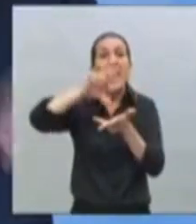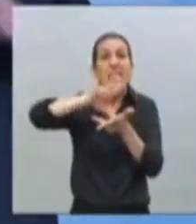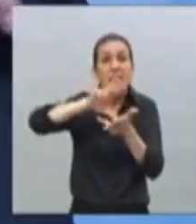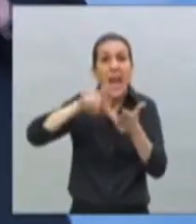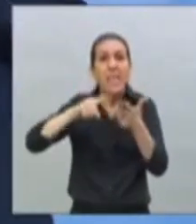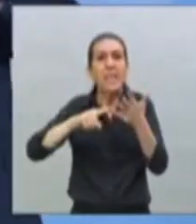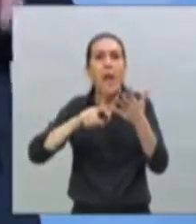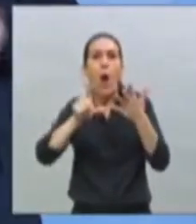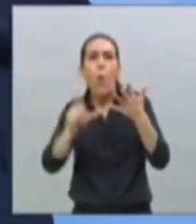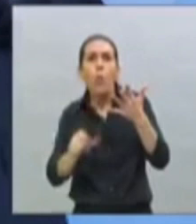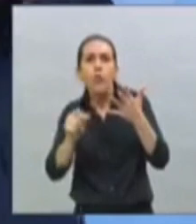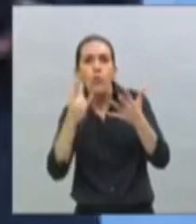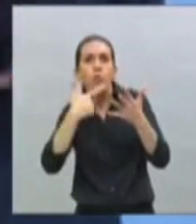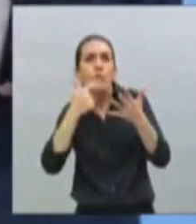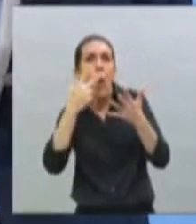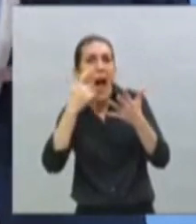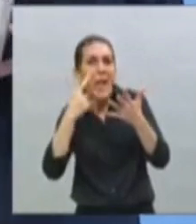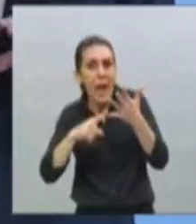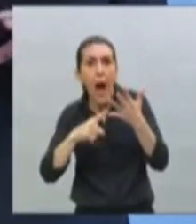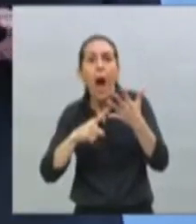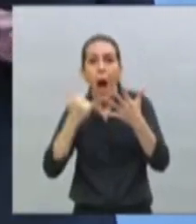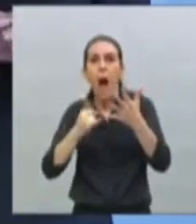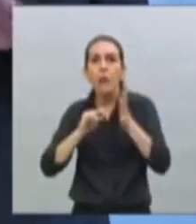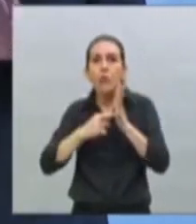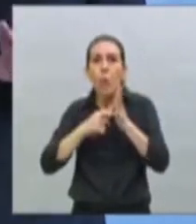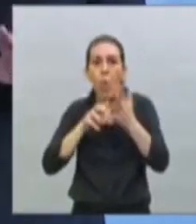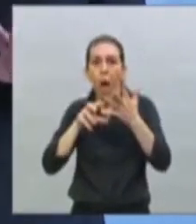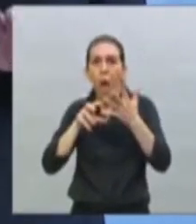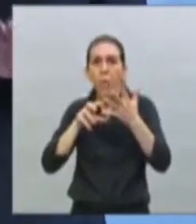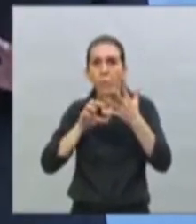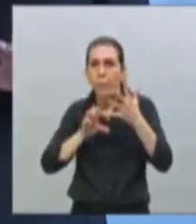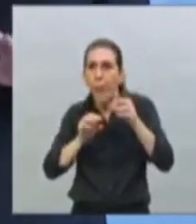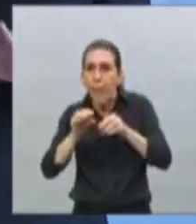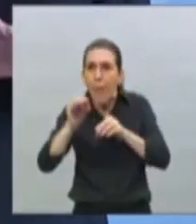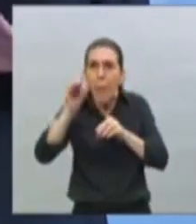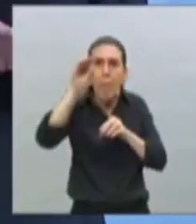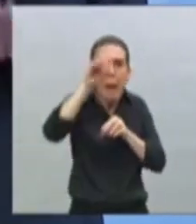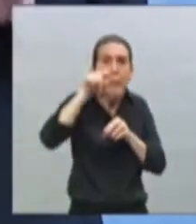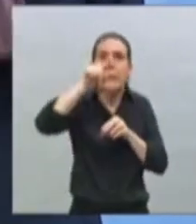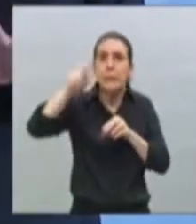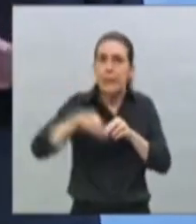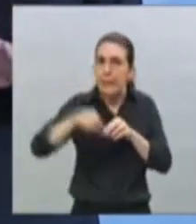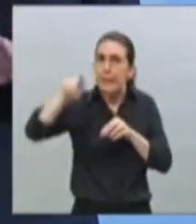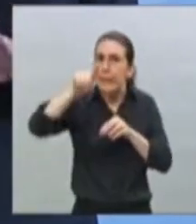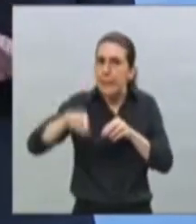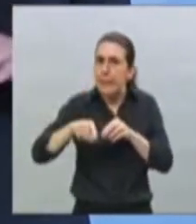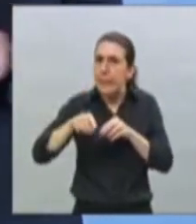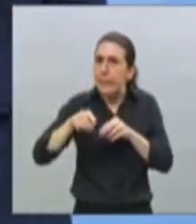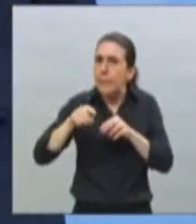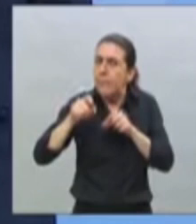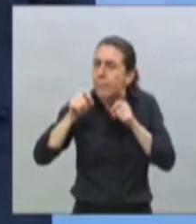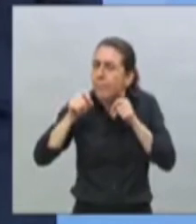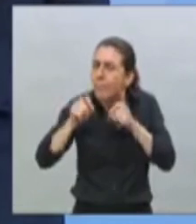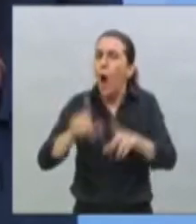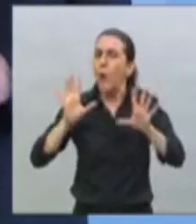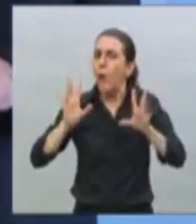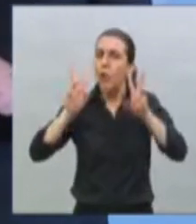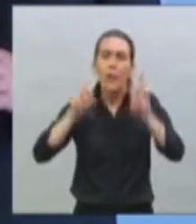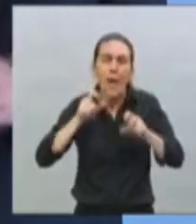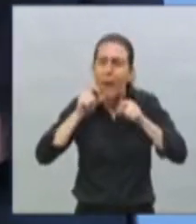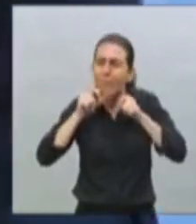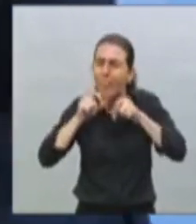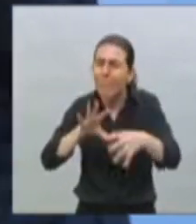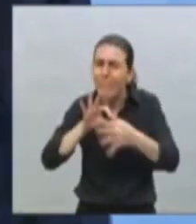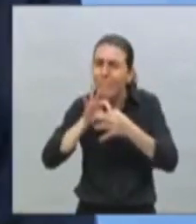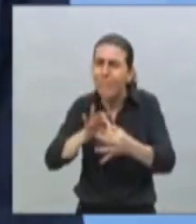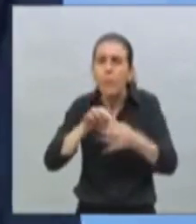Los grandes conglomerados urbanos son un tema singular porque allí se concentra